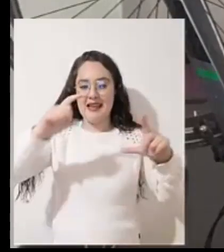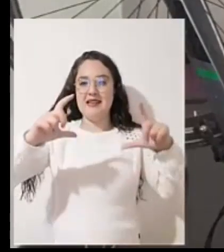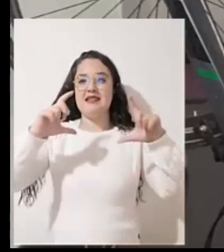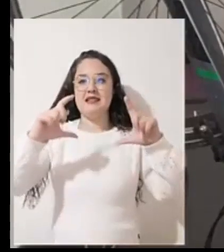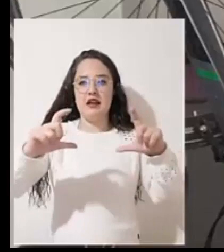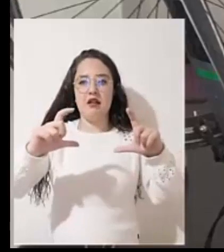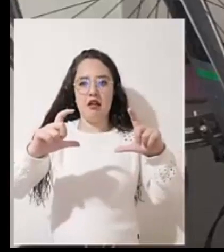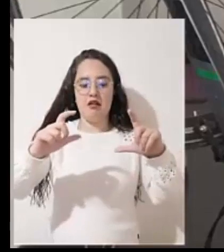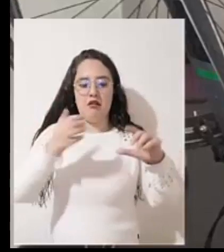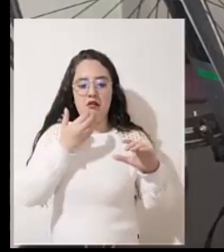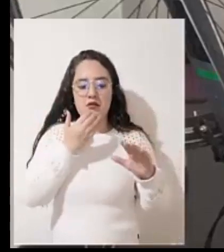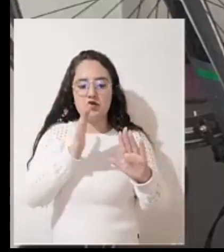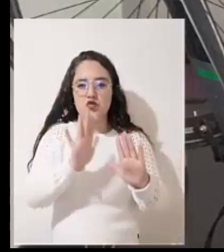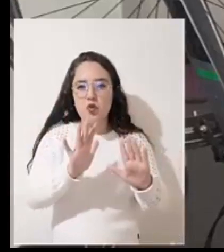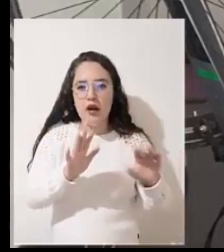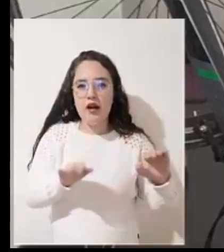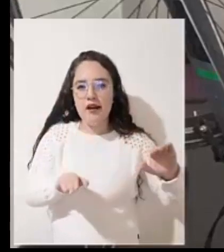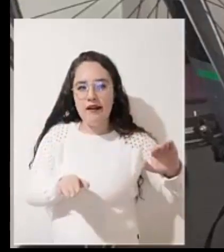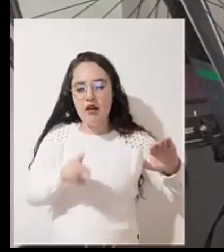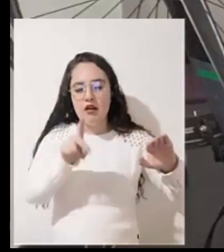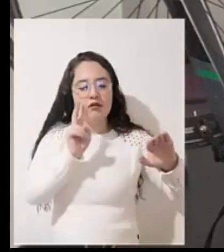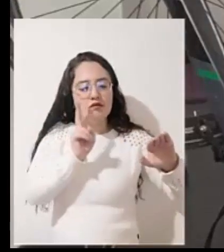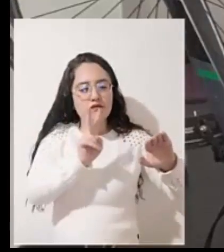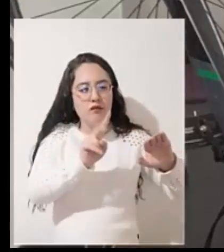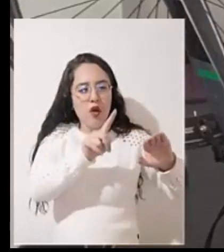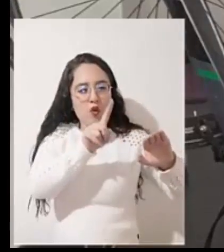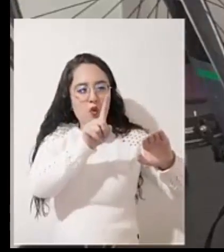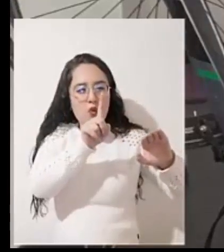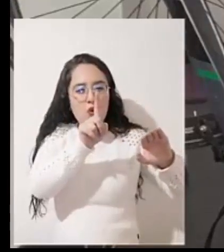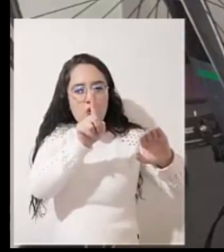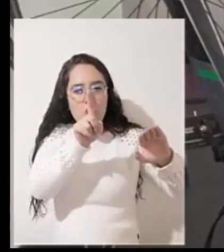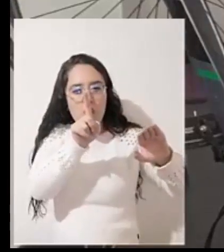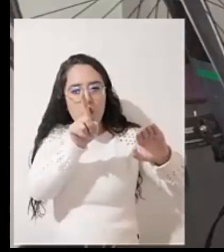y no que sea